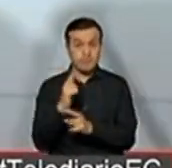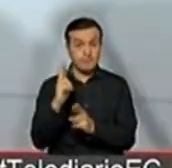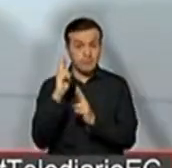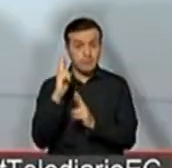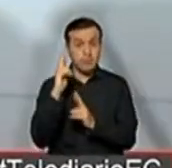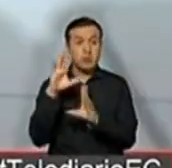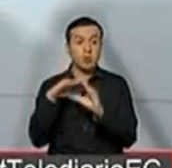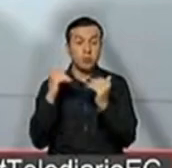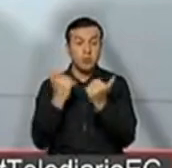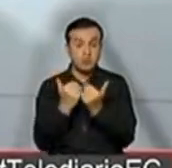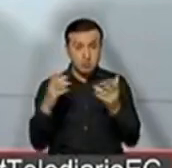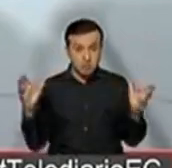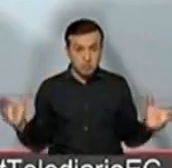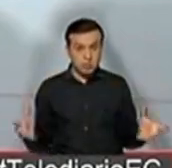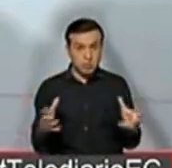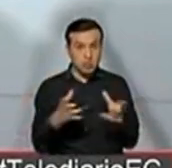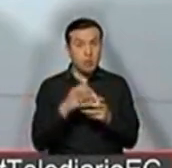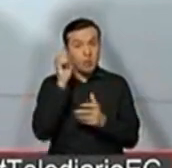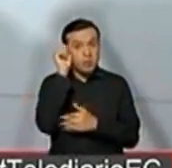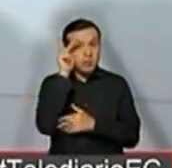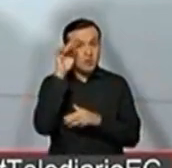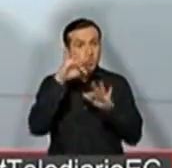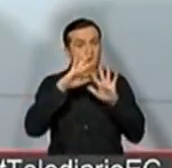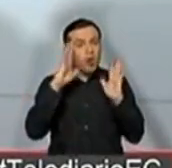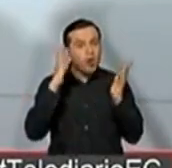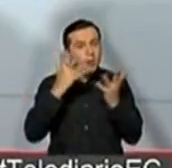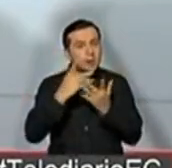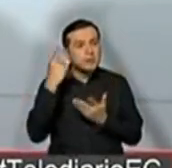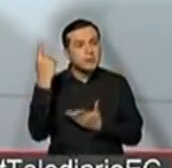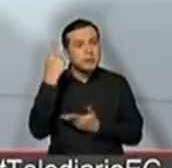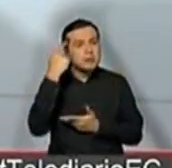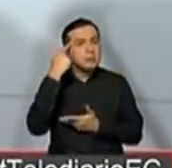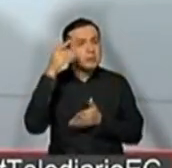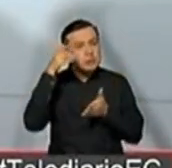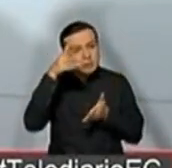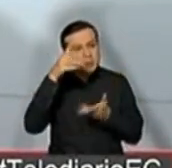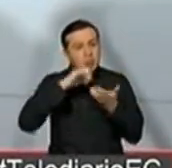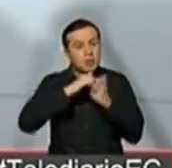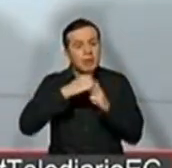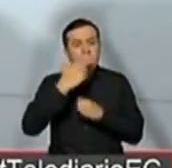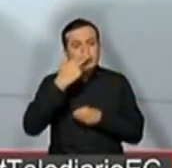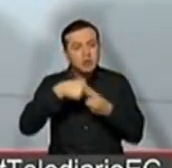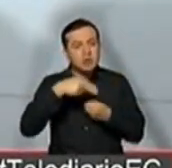esta comisión tenga un criterio global, no solo el problema del